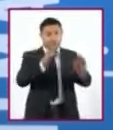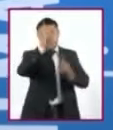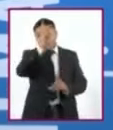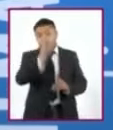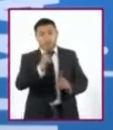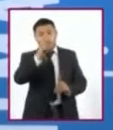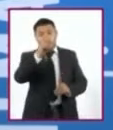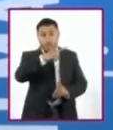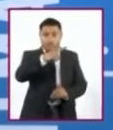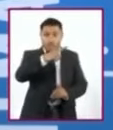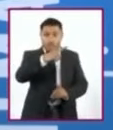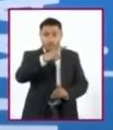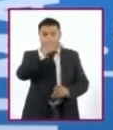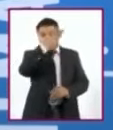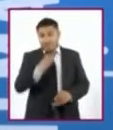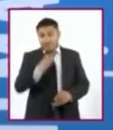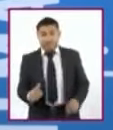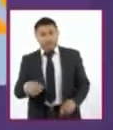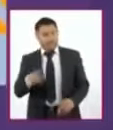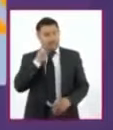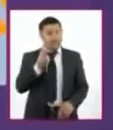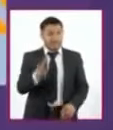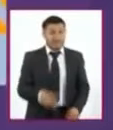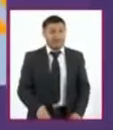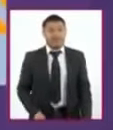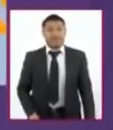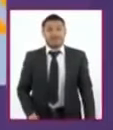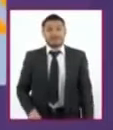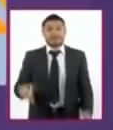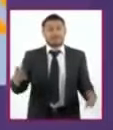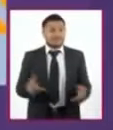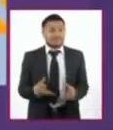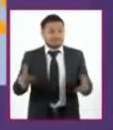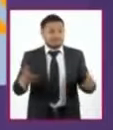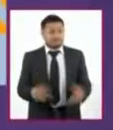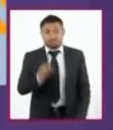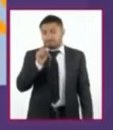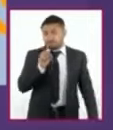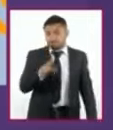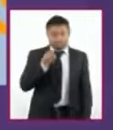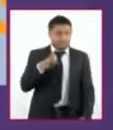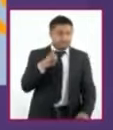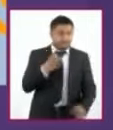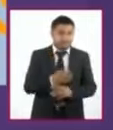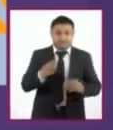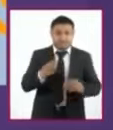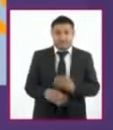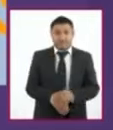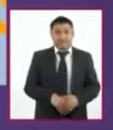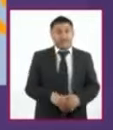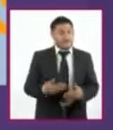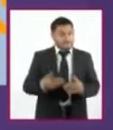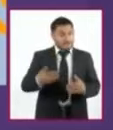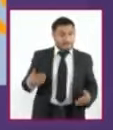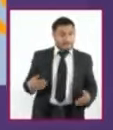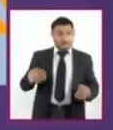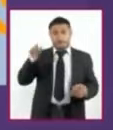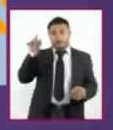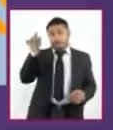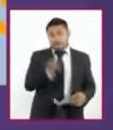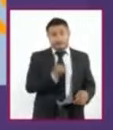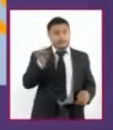Veamos cómo se traza con el siguiente ejemplo. Se realizan los mismos pasos que en los casos anteriores. Trazar